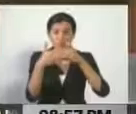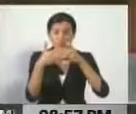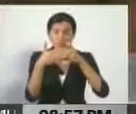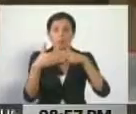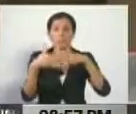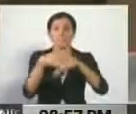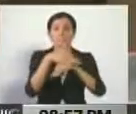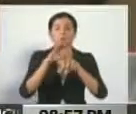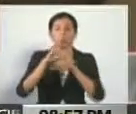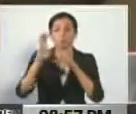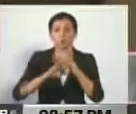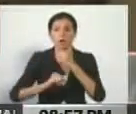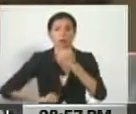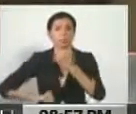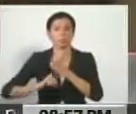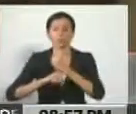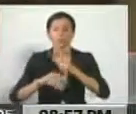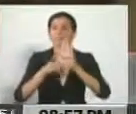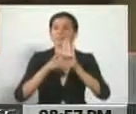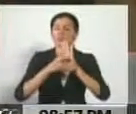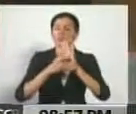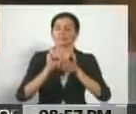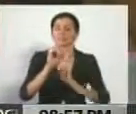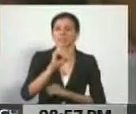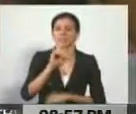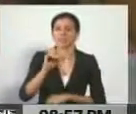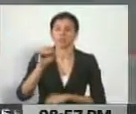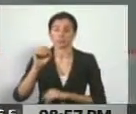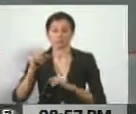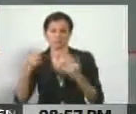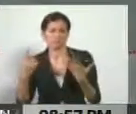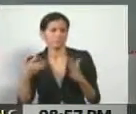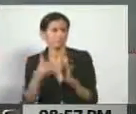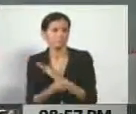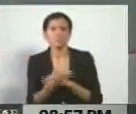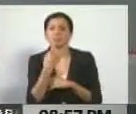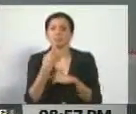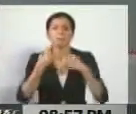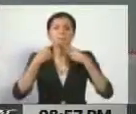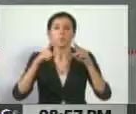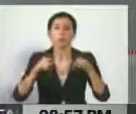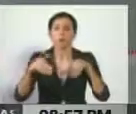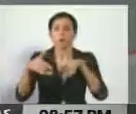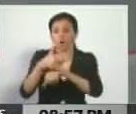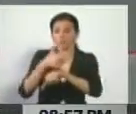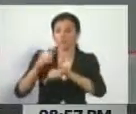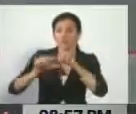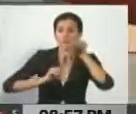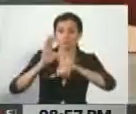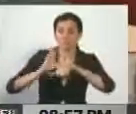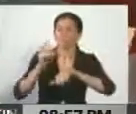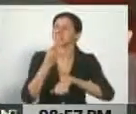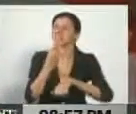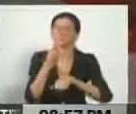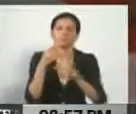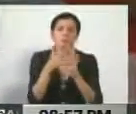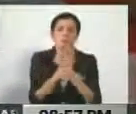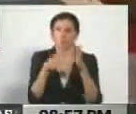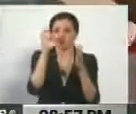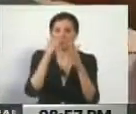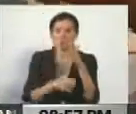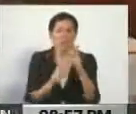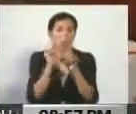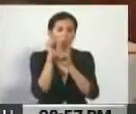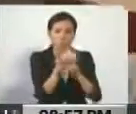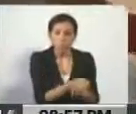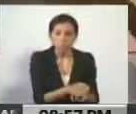afiche que apoya el decreto número 006, emitido por el gobierno del Distrito Capital, el cual prohíbe la